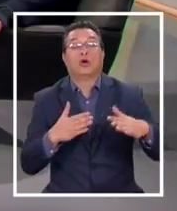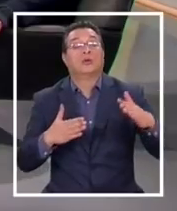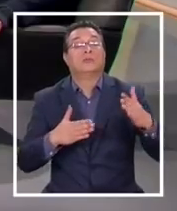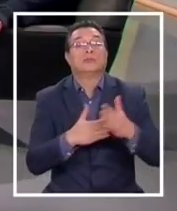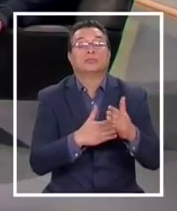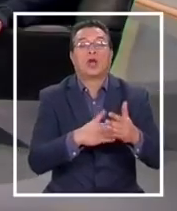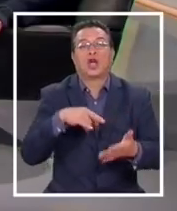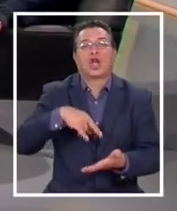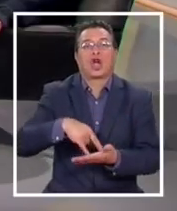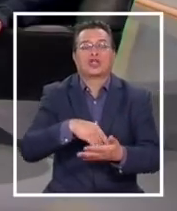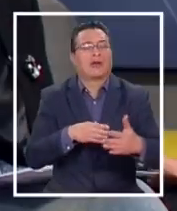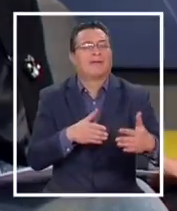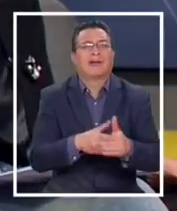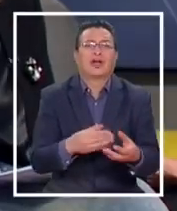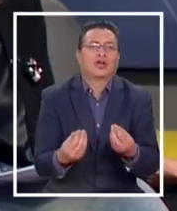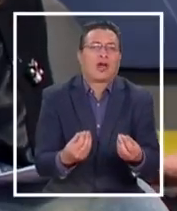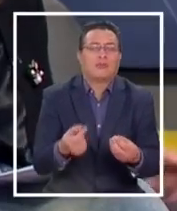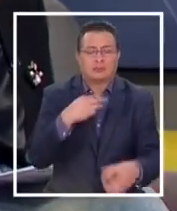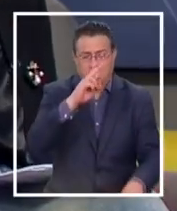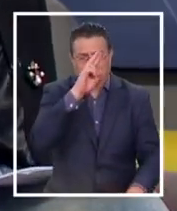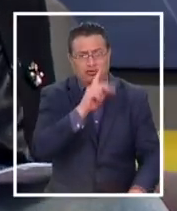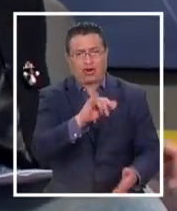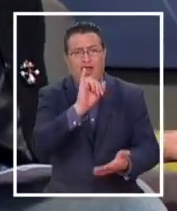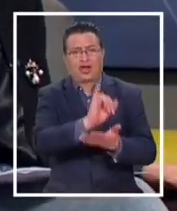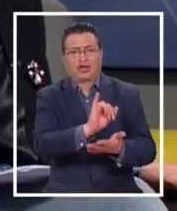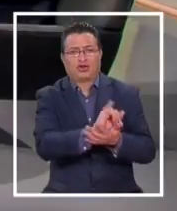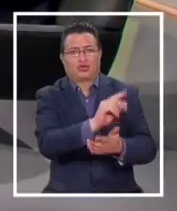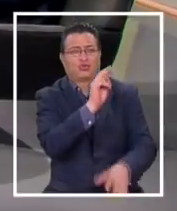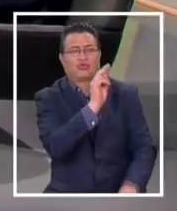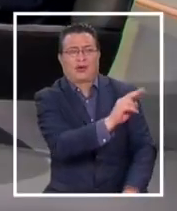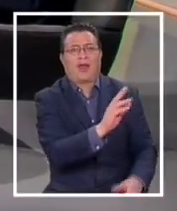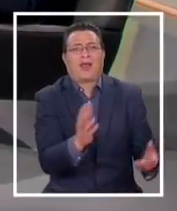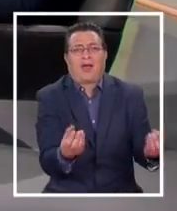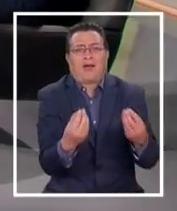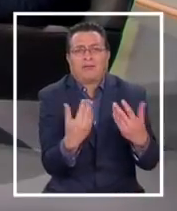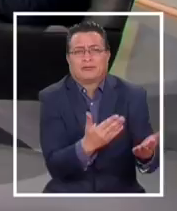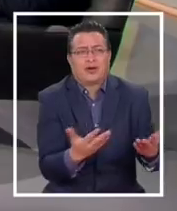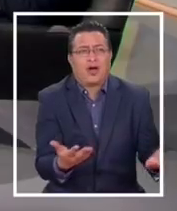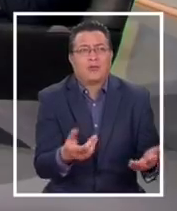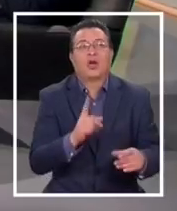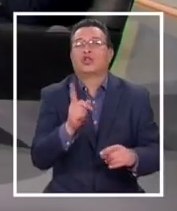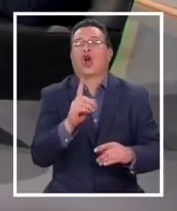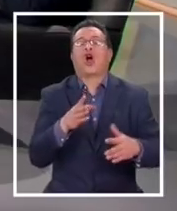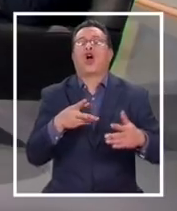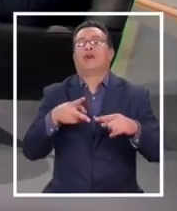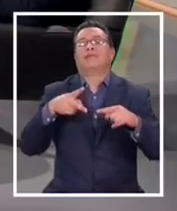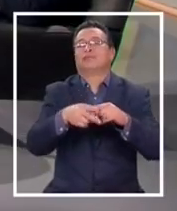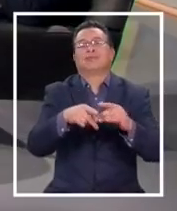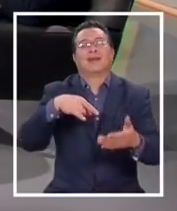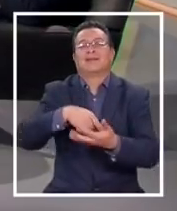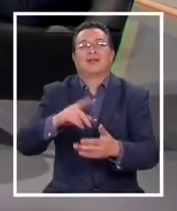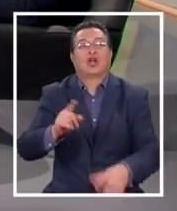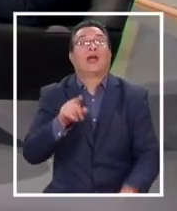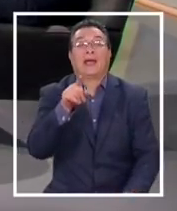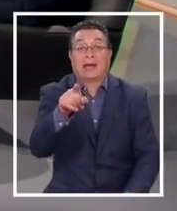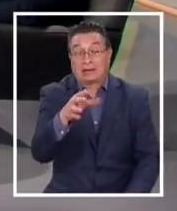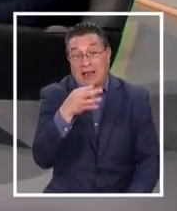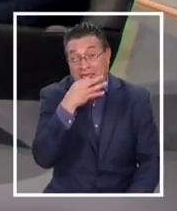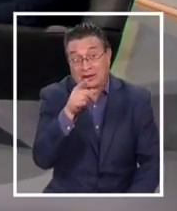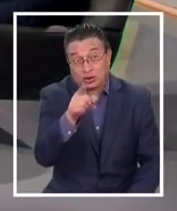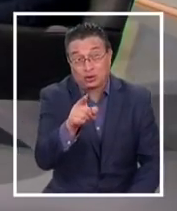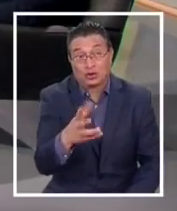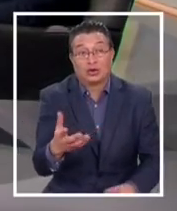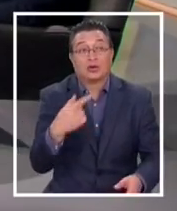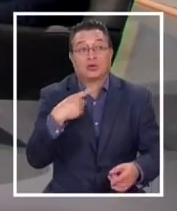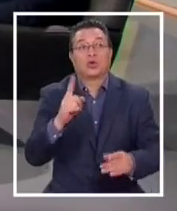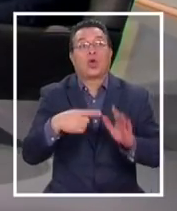y saber si el Congreso está en su rol institucional conduciendo los Paulina, proyectos de ley? Entonces, no se trata de paralizar no el Congreso. No tiene sentido, Paulina, eso es lo que nos sentemos se trata de no